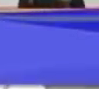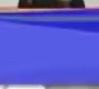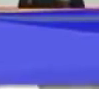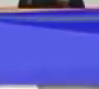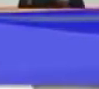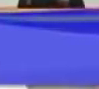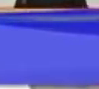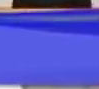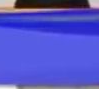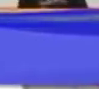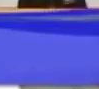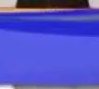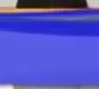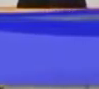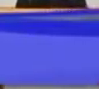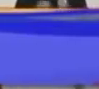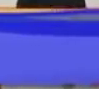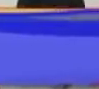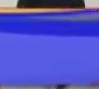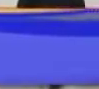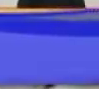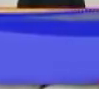Excelente muy